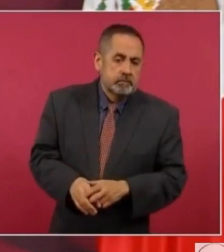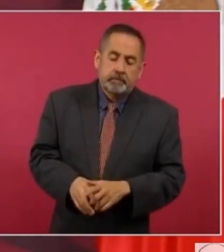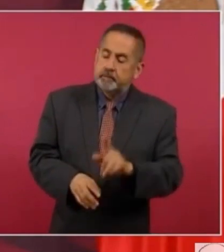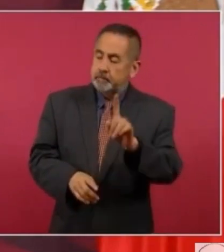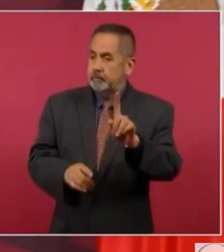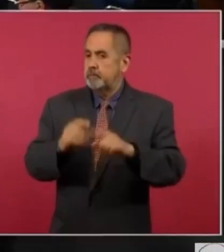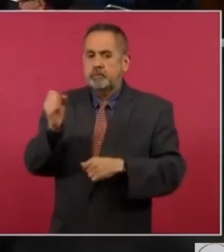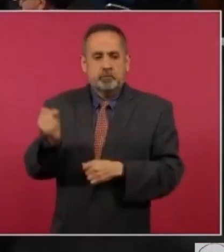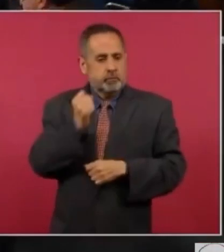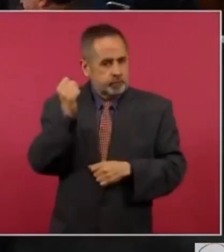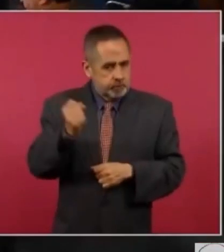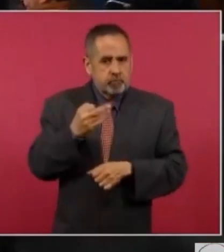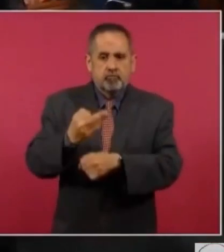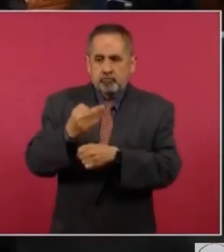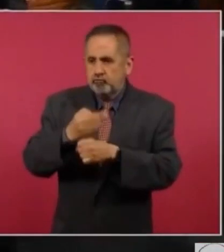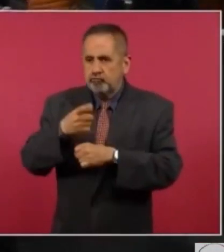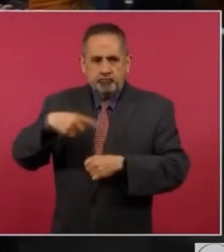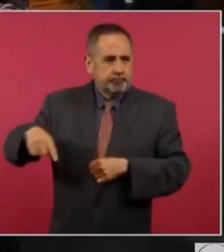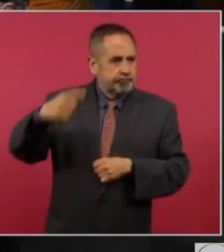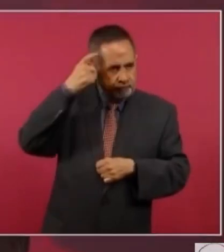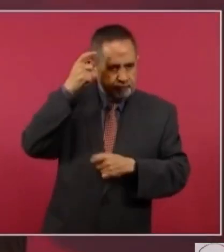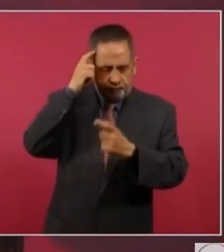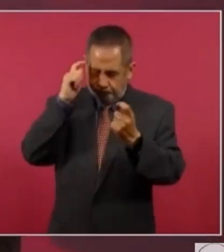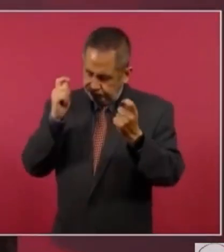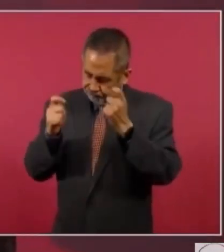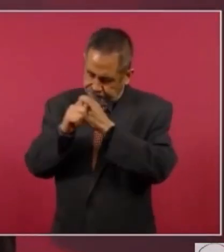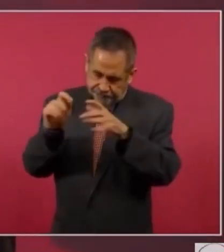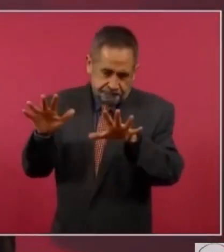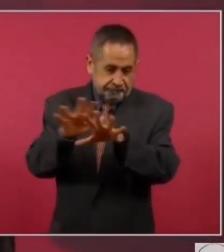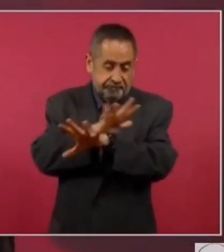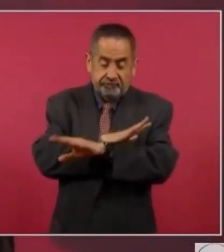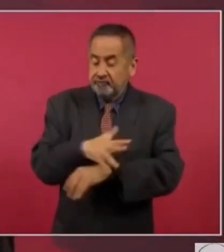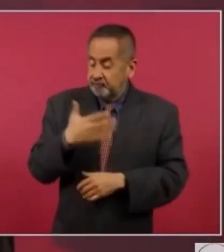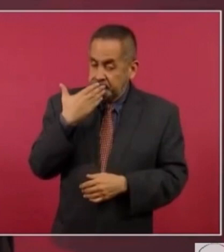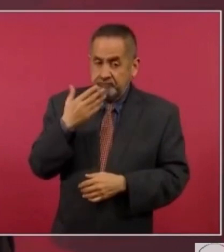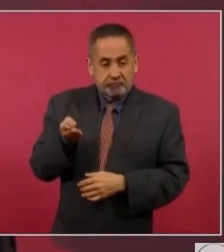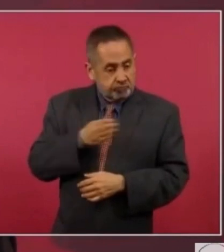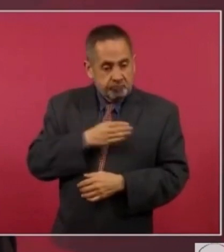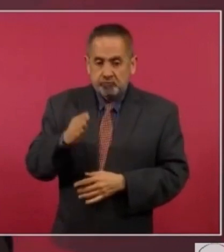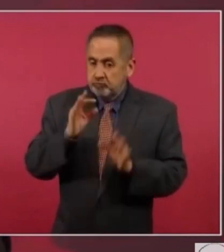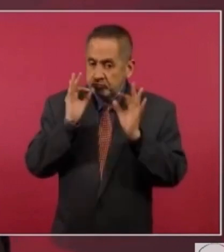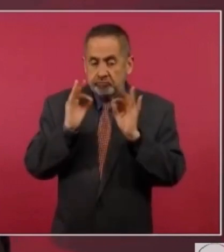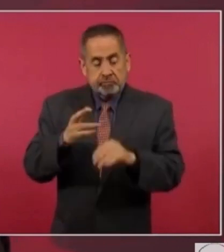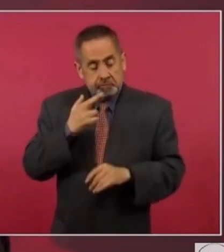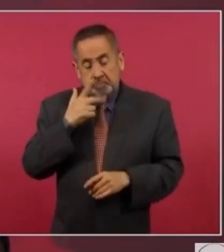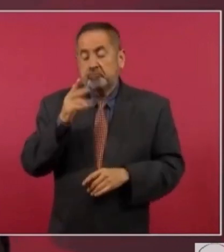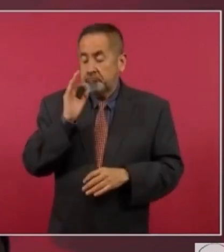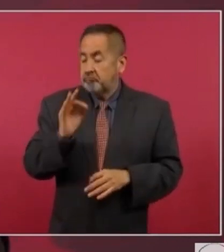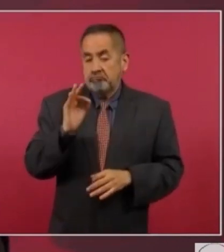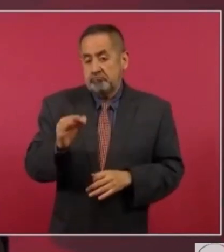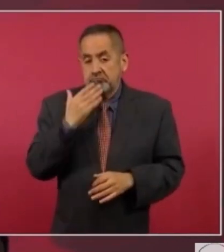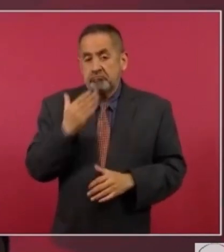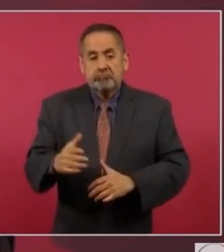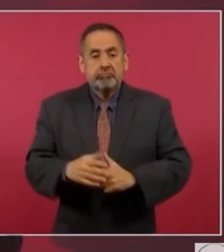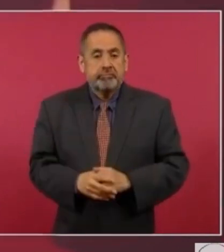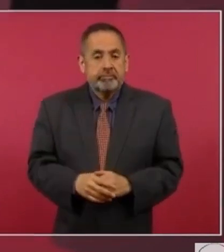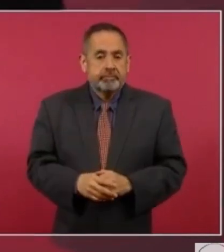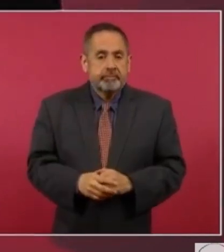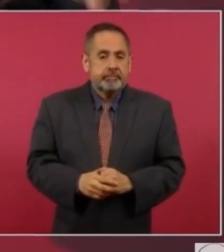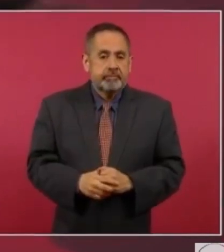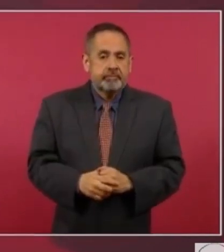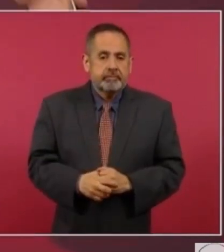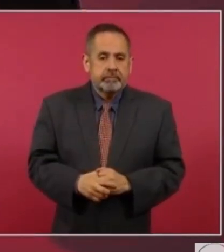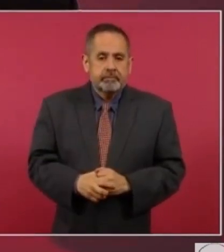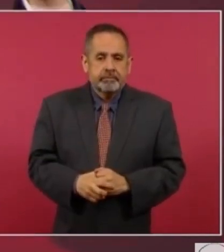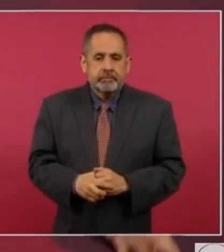afortunadamente se están dando los cambios en México. Esto es muy bueno, mucho, mucho, muy bueno. Y no es saber